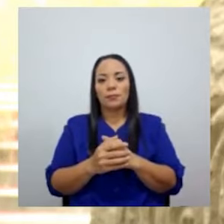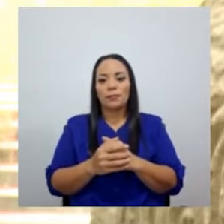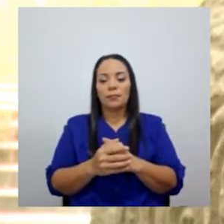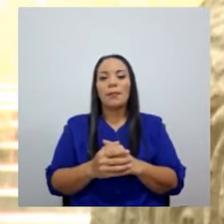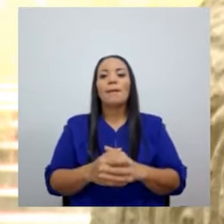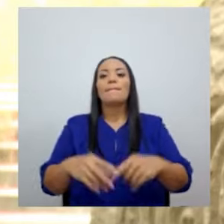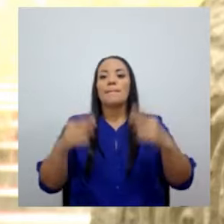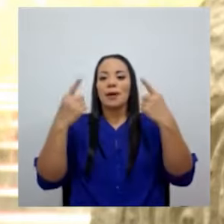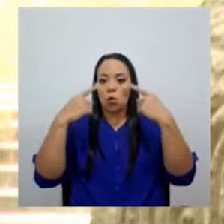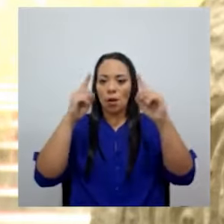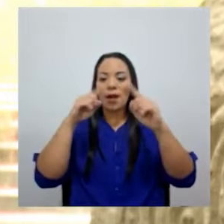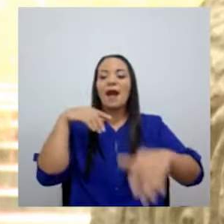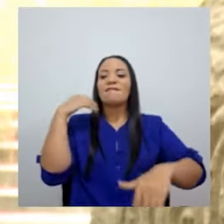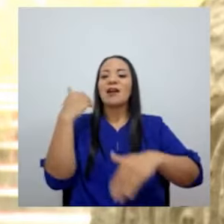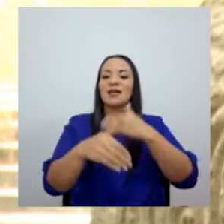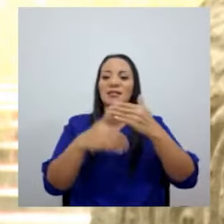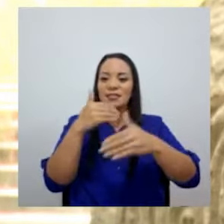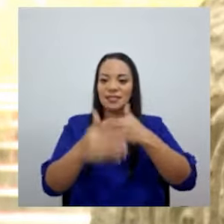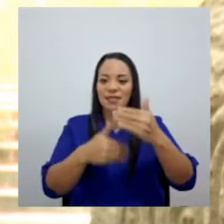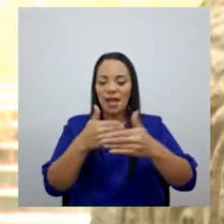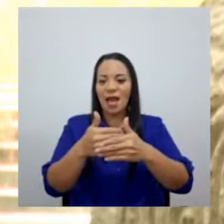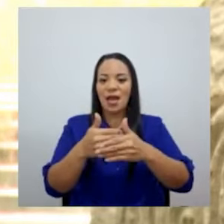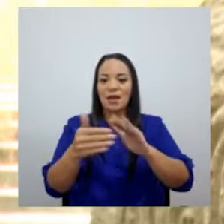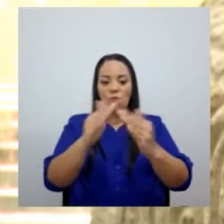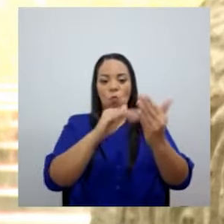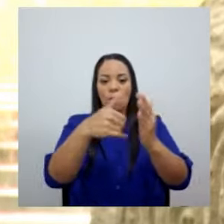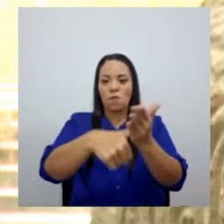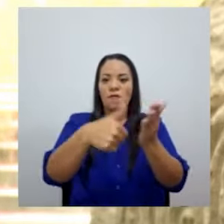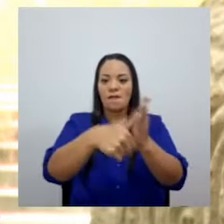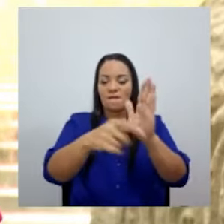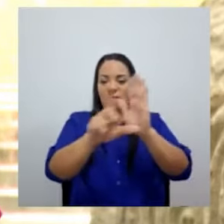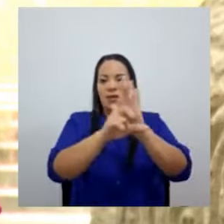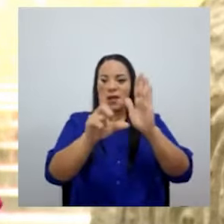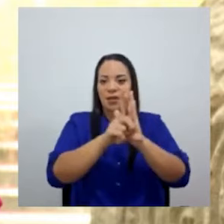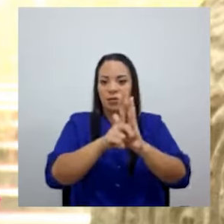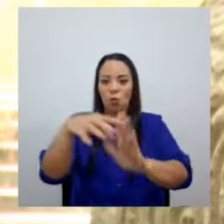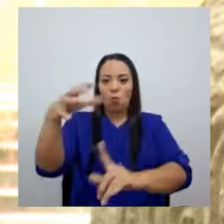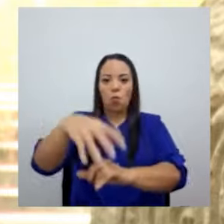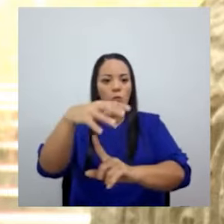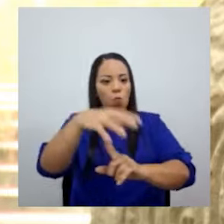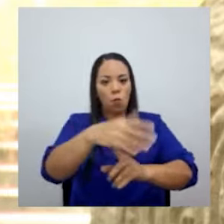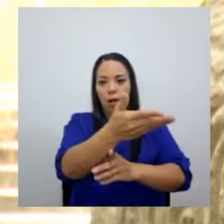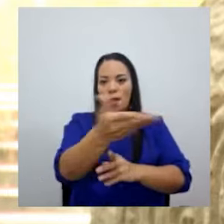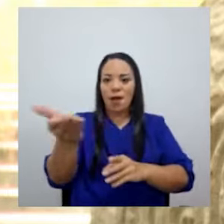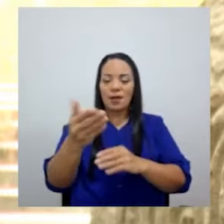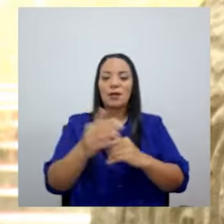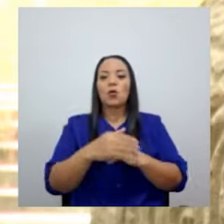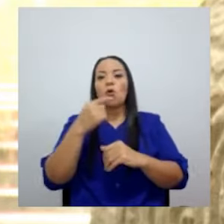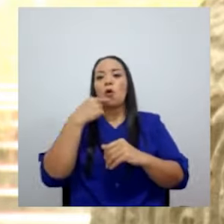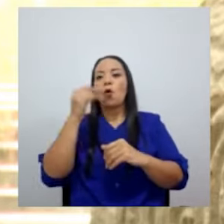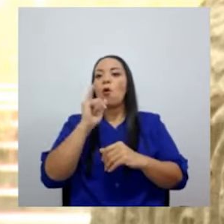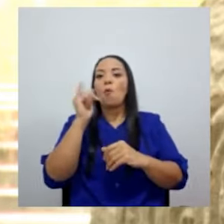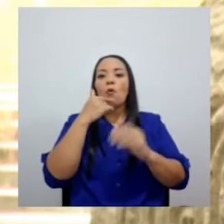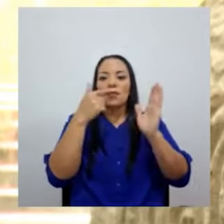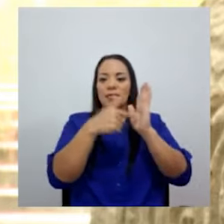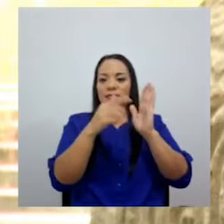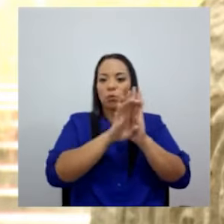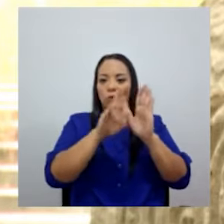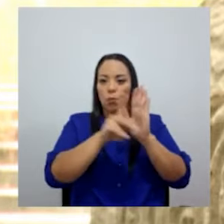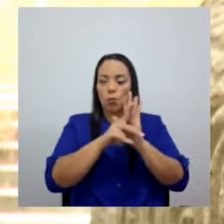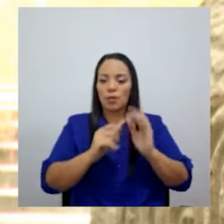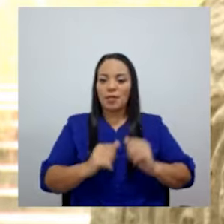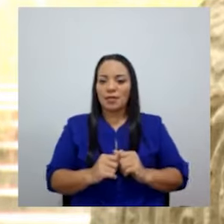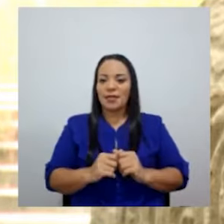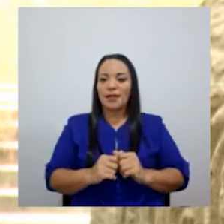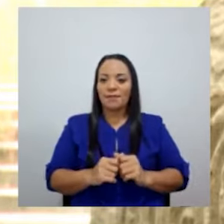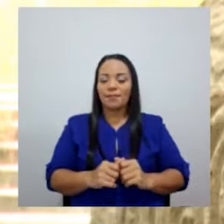pueda avanzar en un referéndum ciudadano popular, como está en nuestra Constitución política,